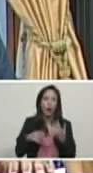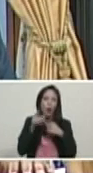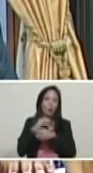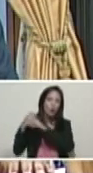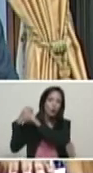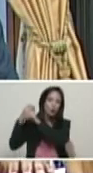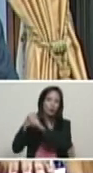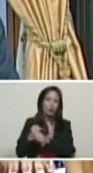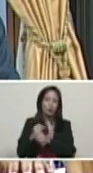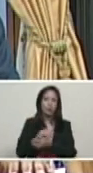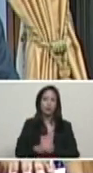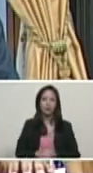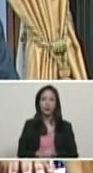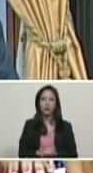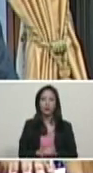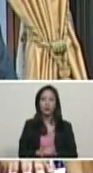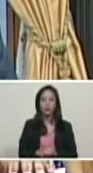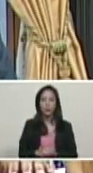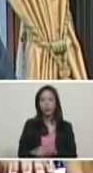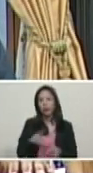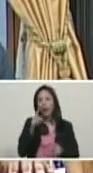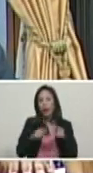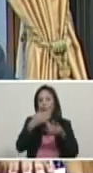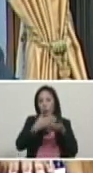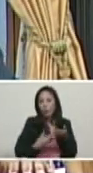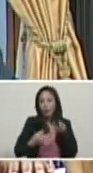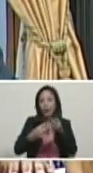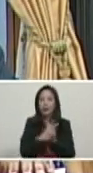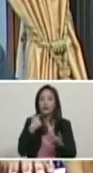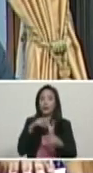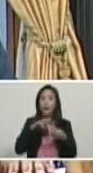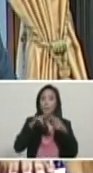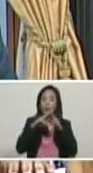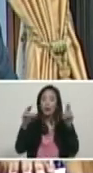Le hacen su carta. Pídanle paz para Venezuela.